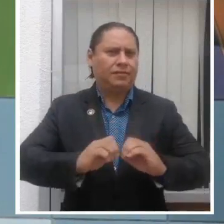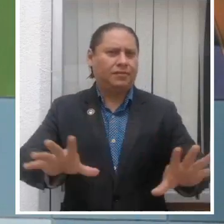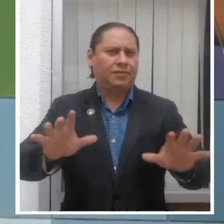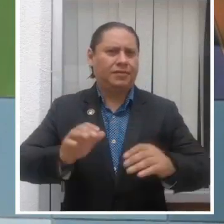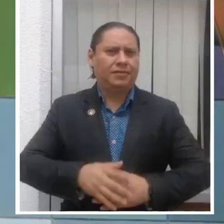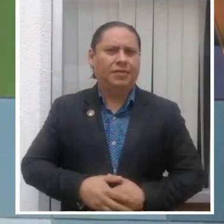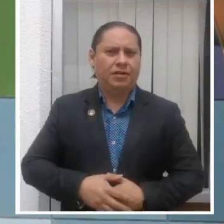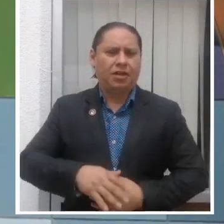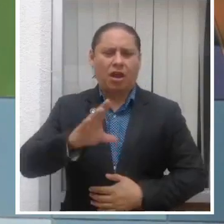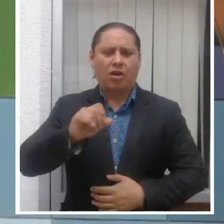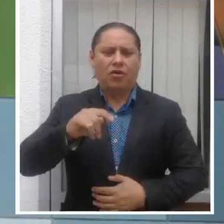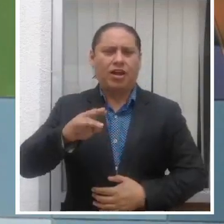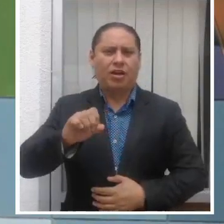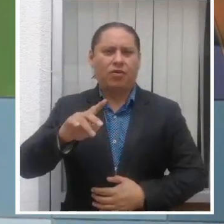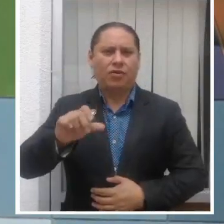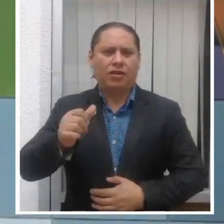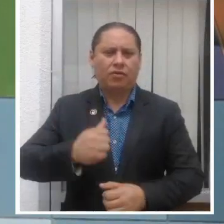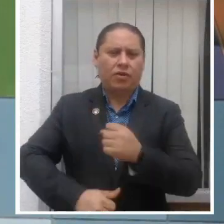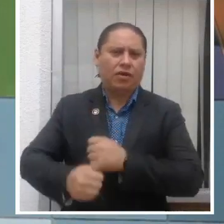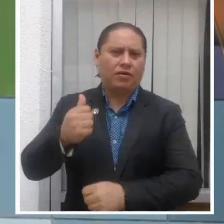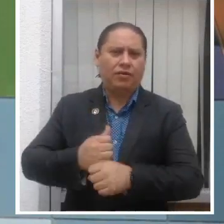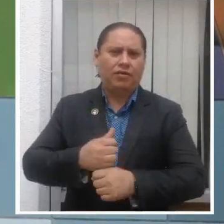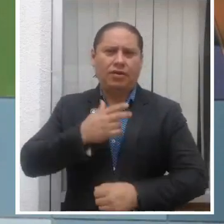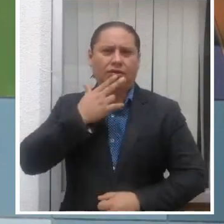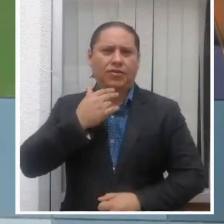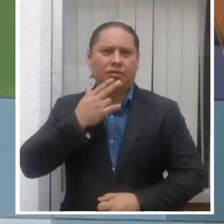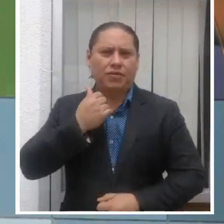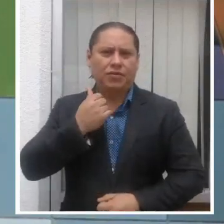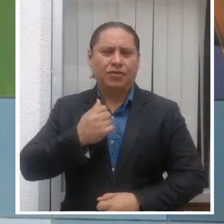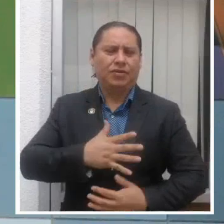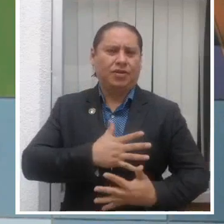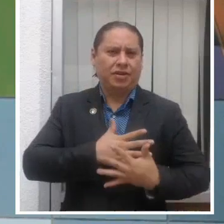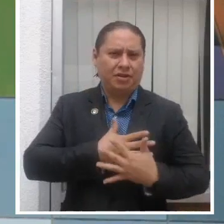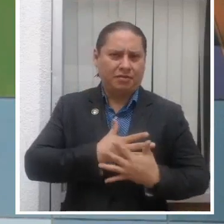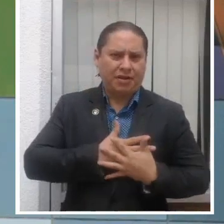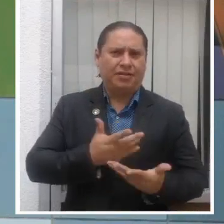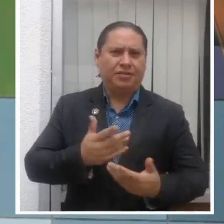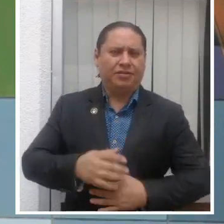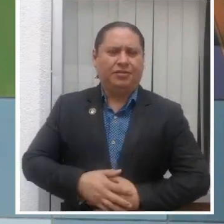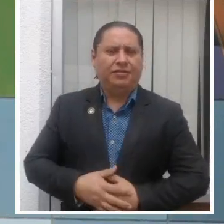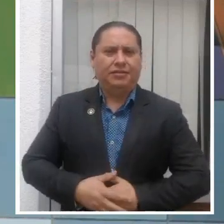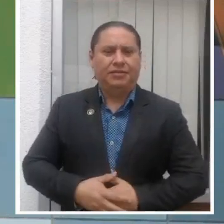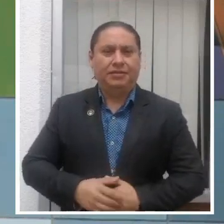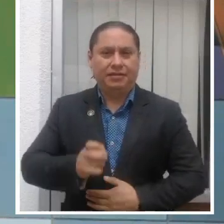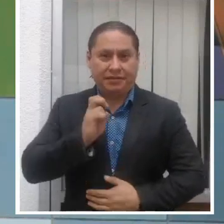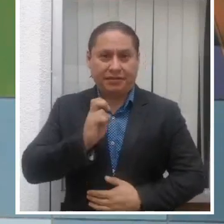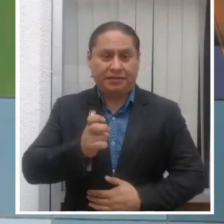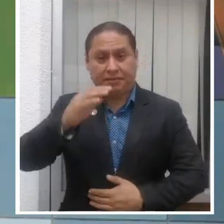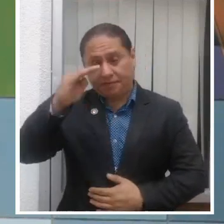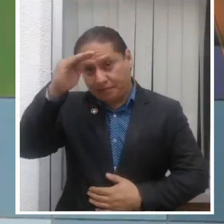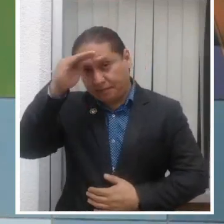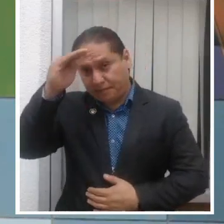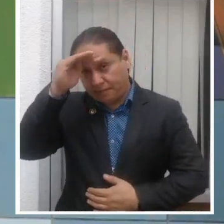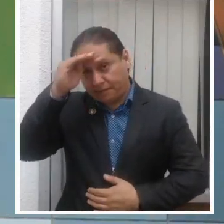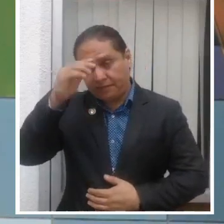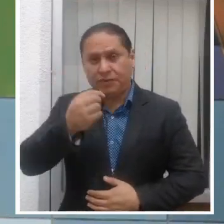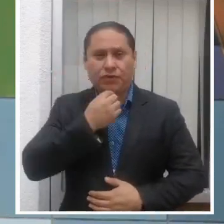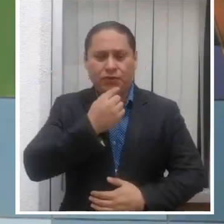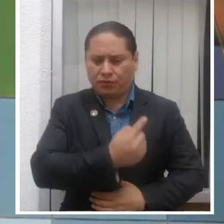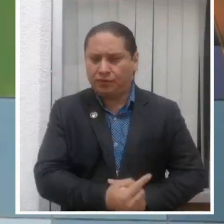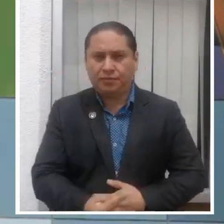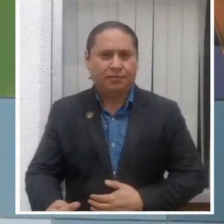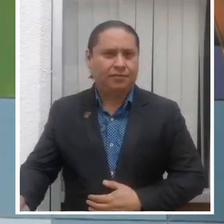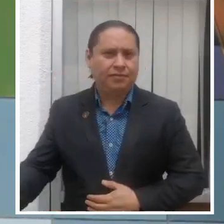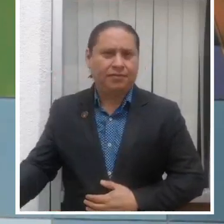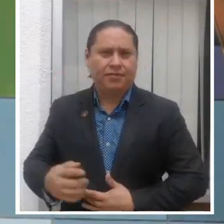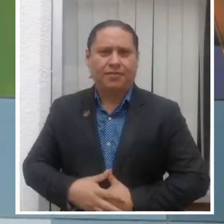por Coneculta el año pasado, Dulces y Amargos Sueños, ¿no? Que es el libro de la autora. Y pensaba en la